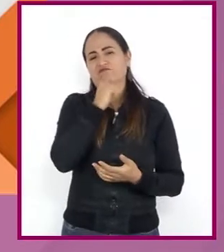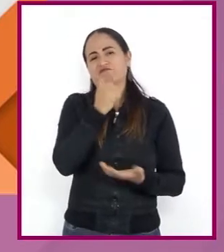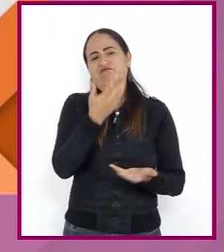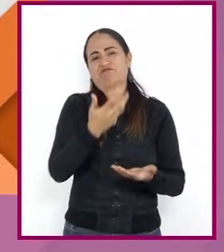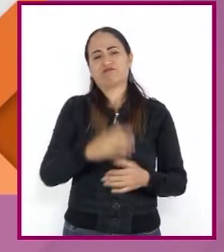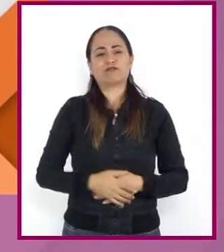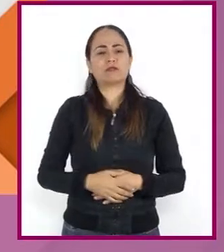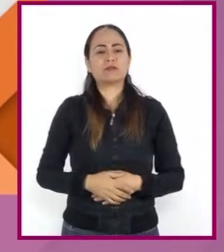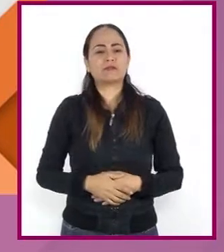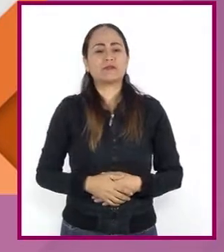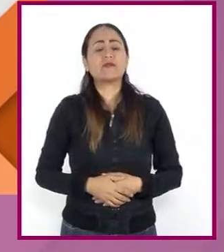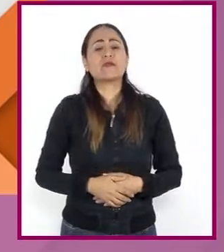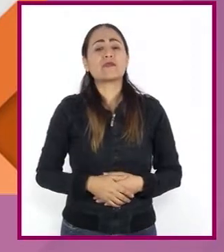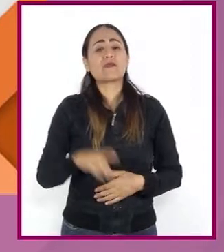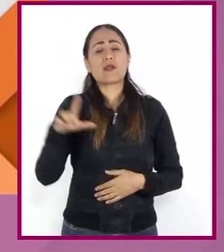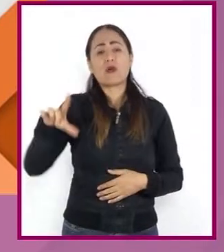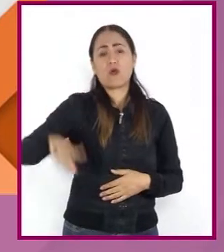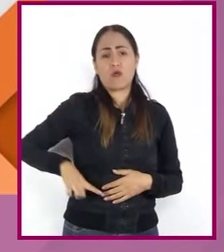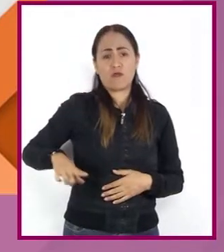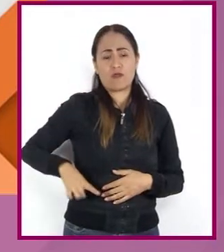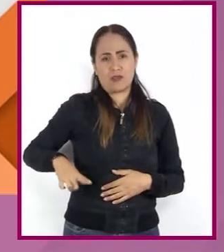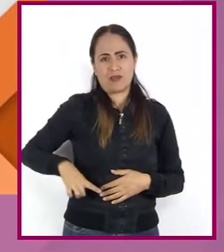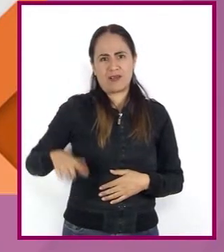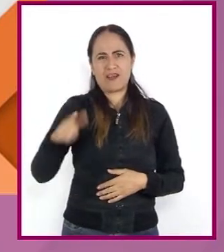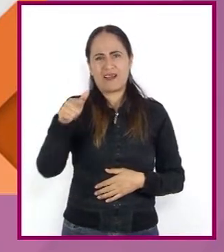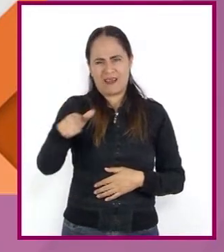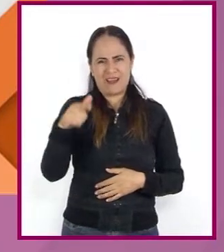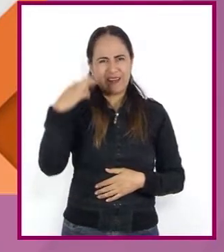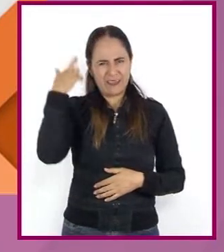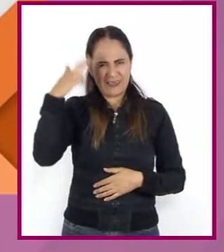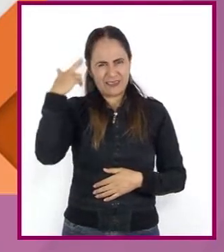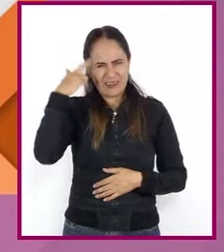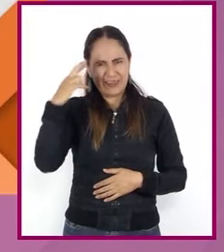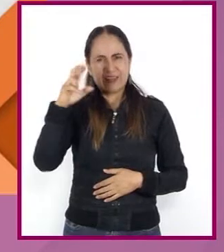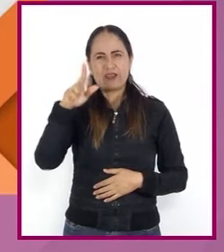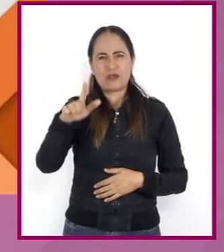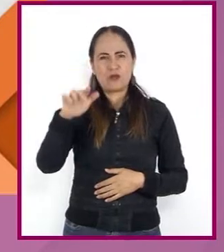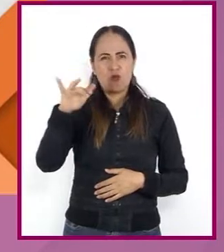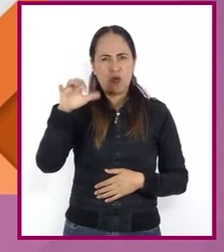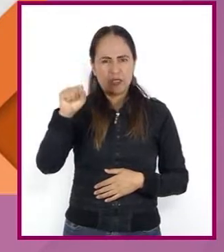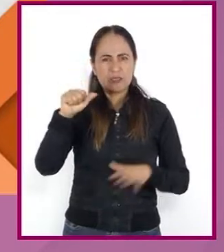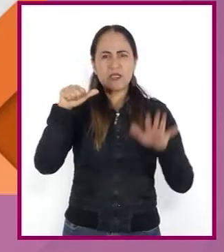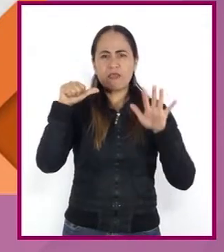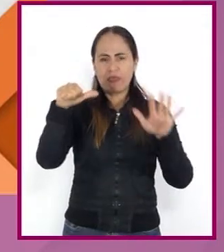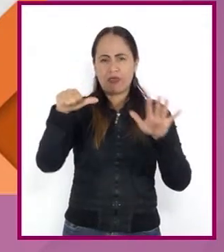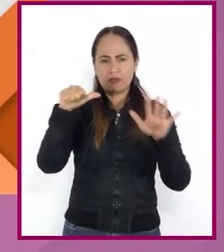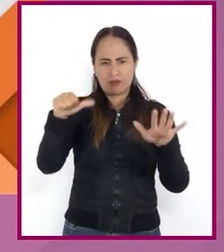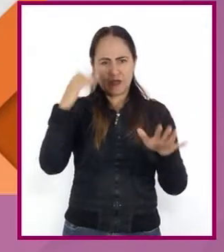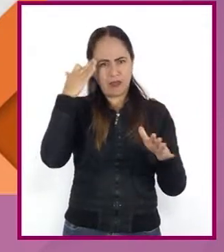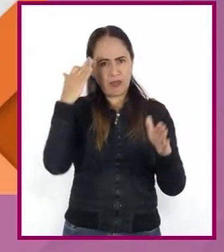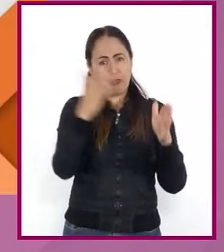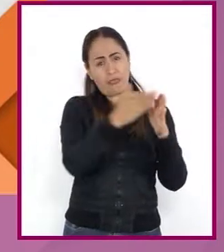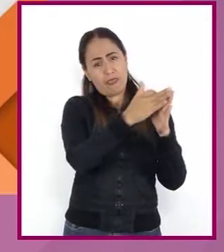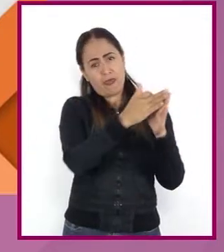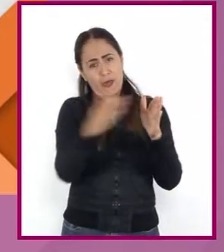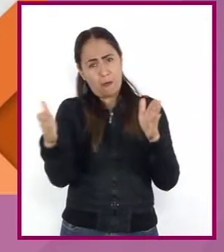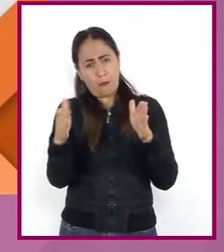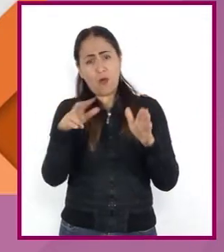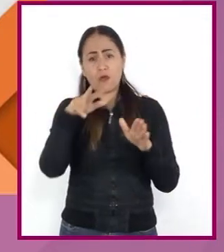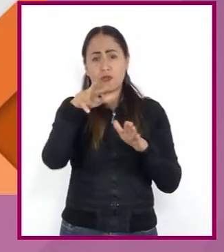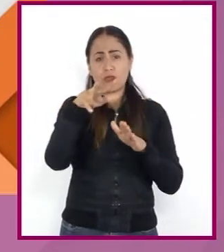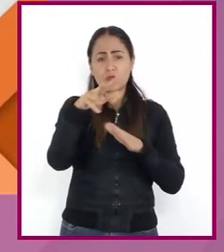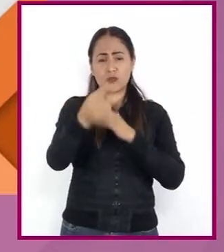fue gobernado por Luis XVI, quien se mantuvo en el poder por un lapso de 18